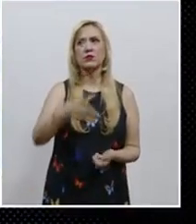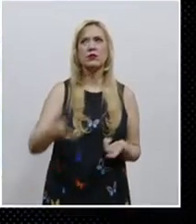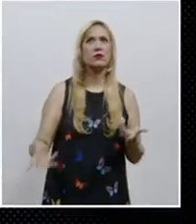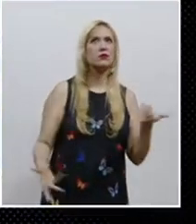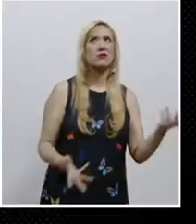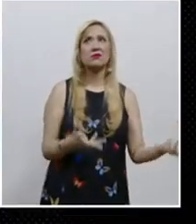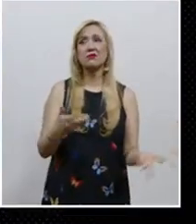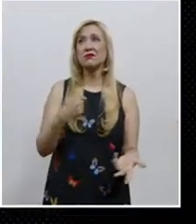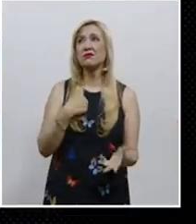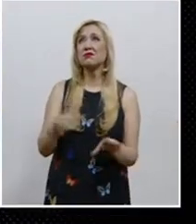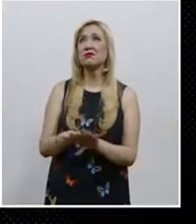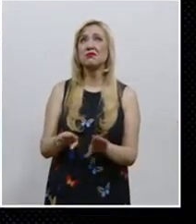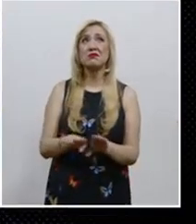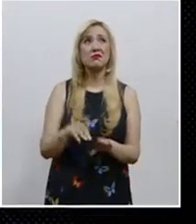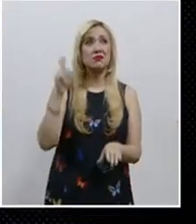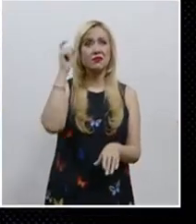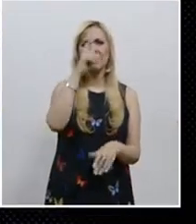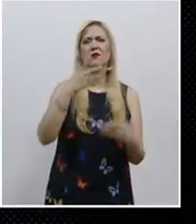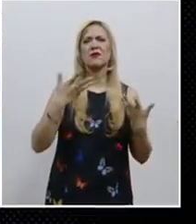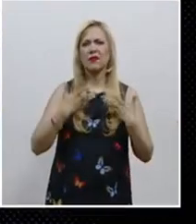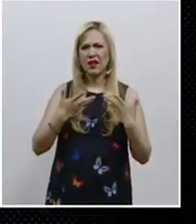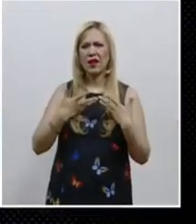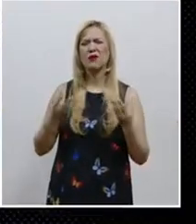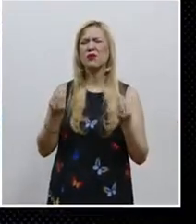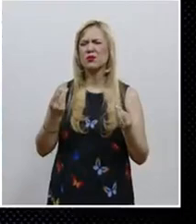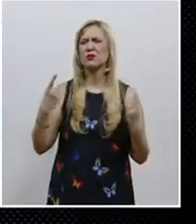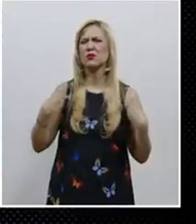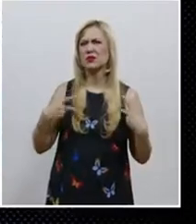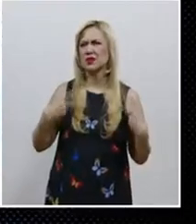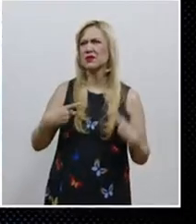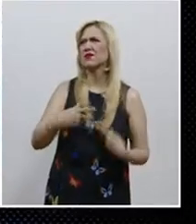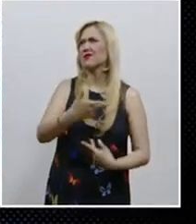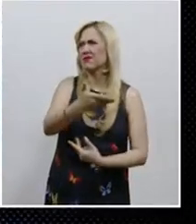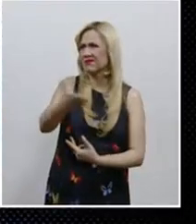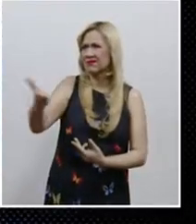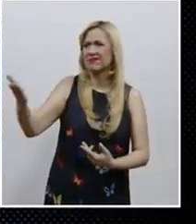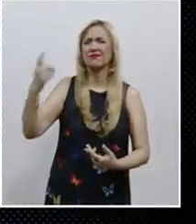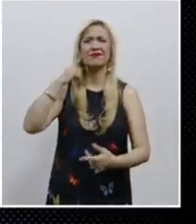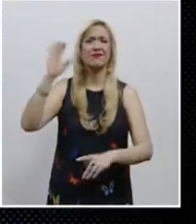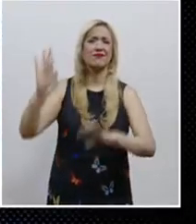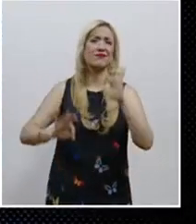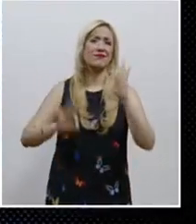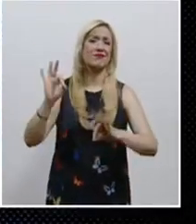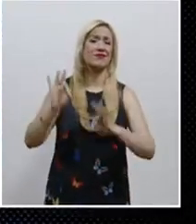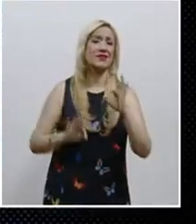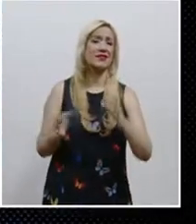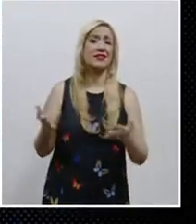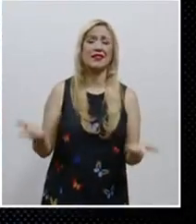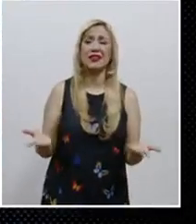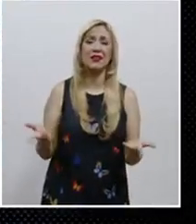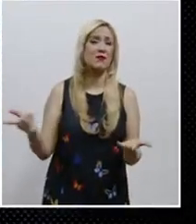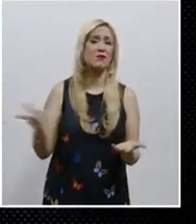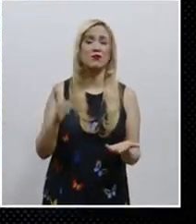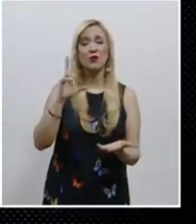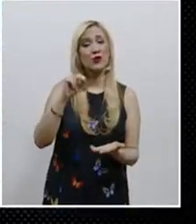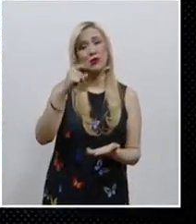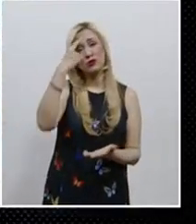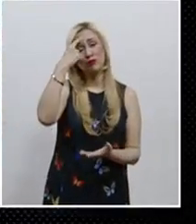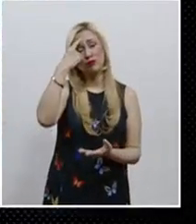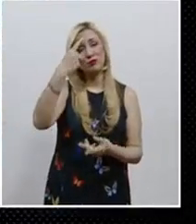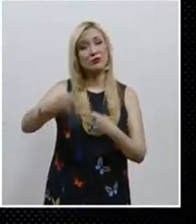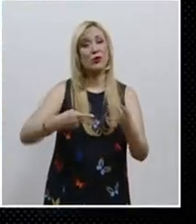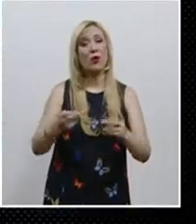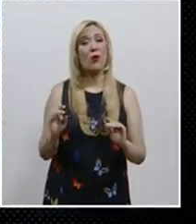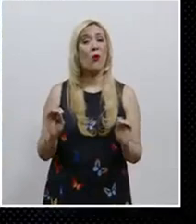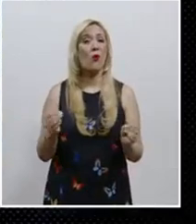retiro, ¿eh? Hay más personas, lamentablemente no es una buena noticia, no es una buena estadística, pero hay más personas que no están planeando su retiro.